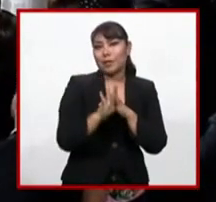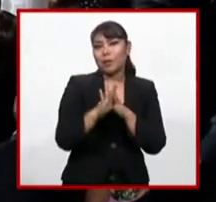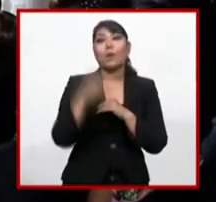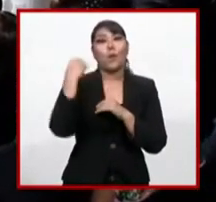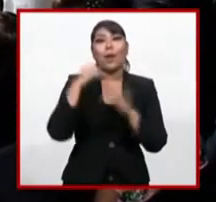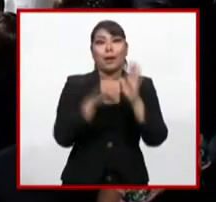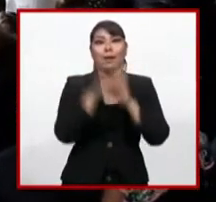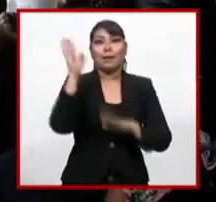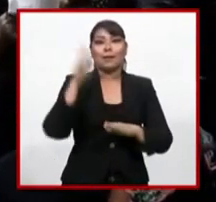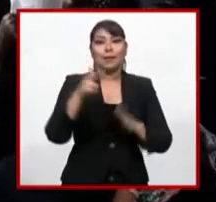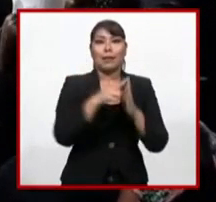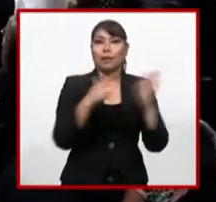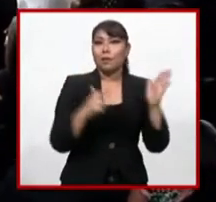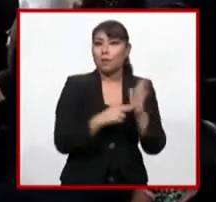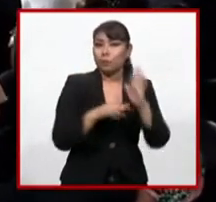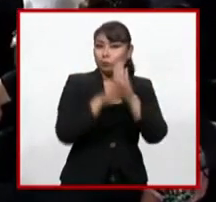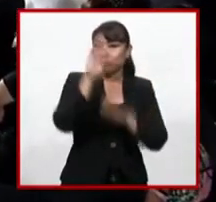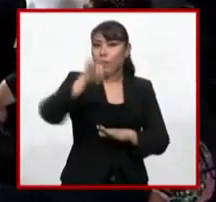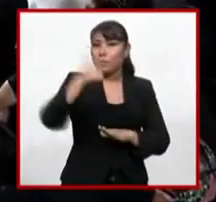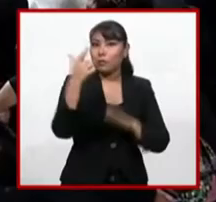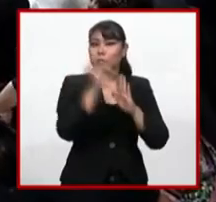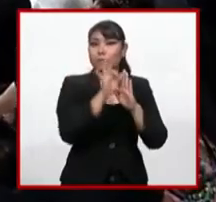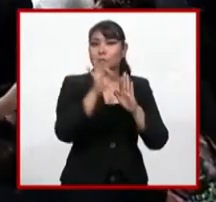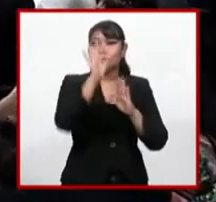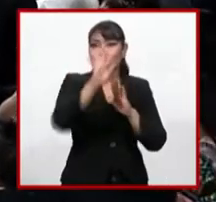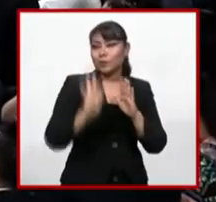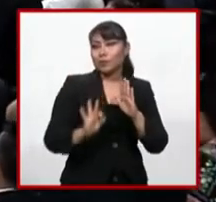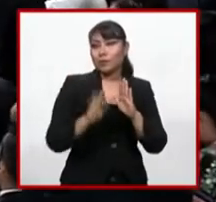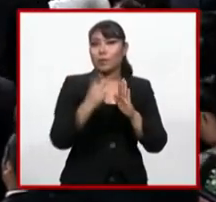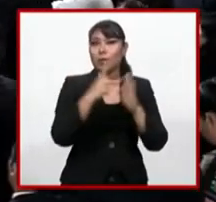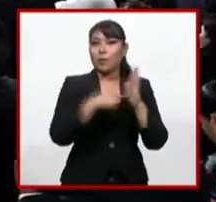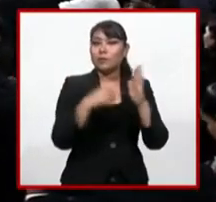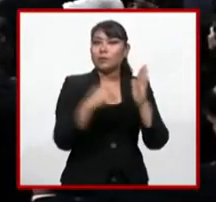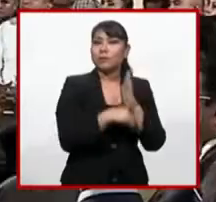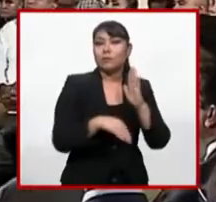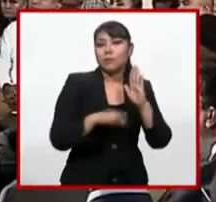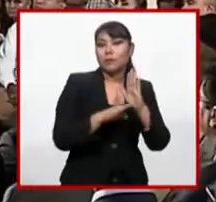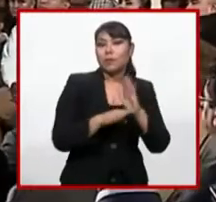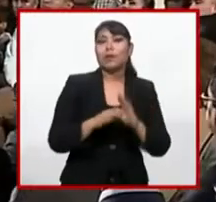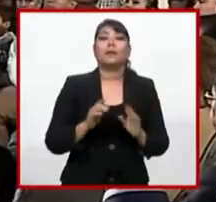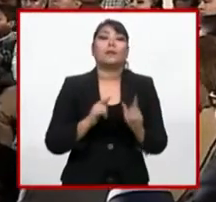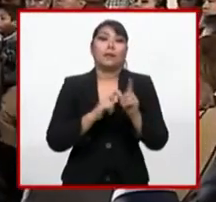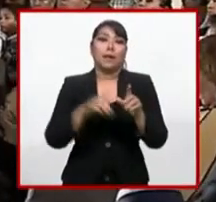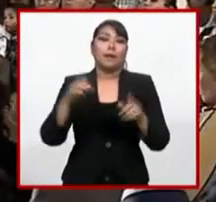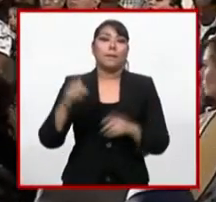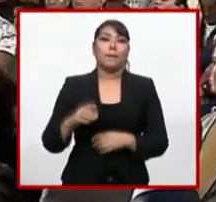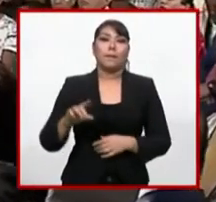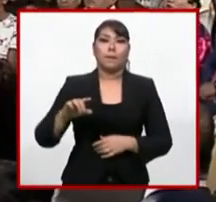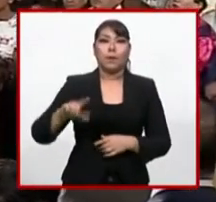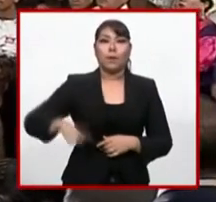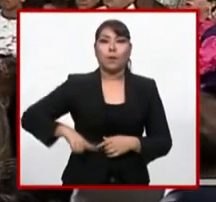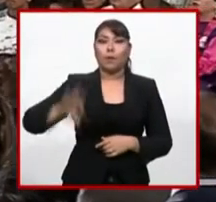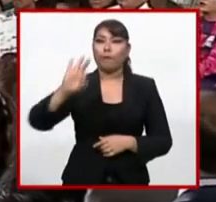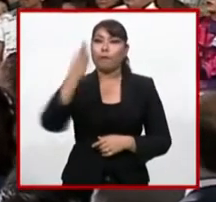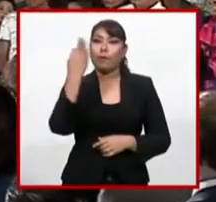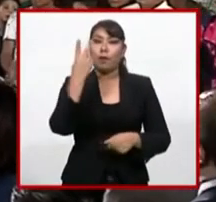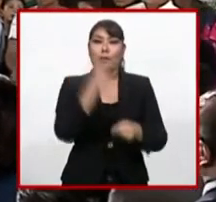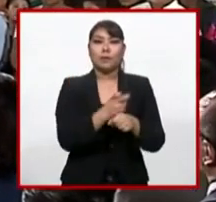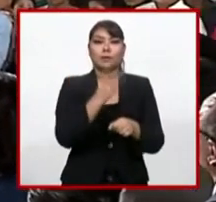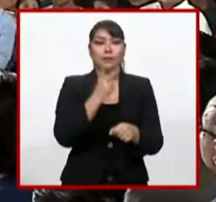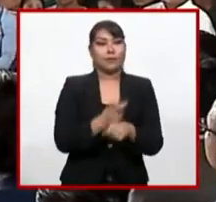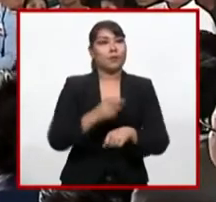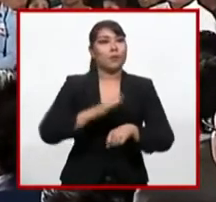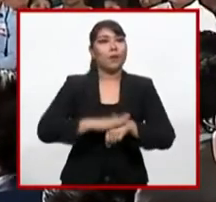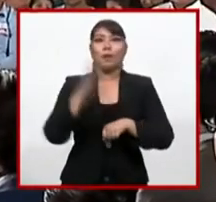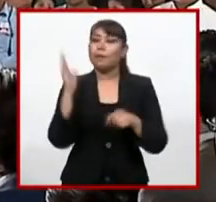crece al 12% y el de Puerto Escondido, que está en manos del gobierno federal, es el segundo aeropuerto que